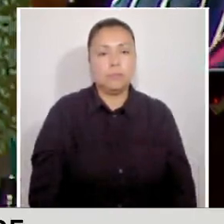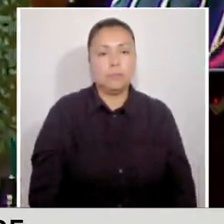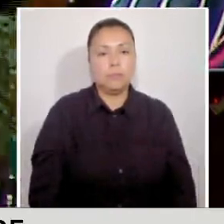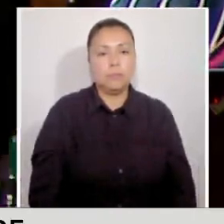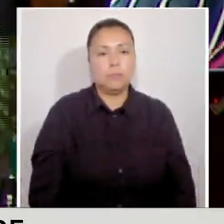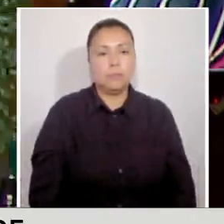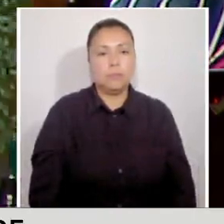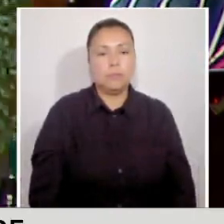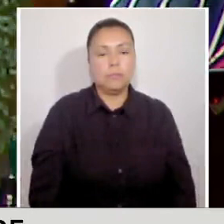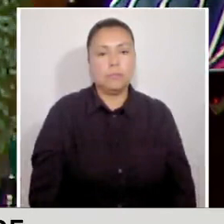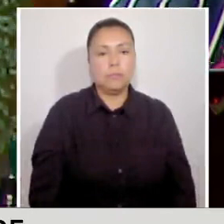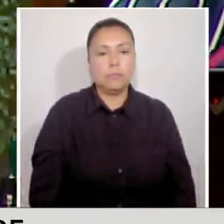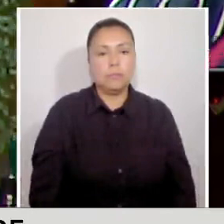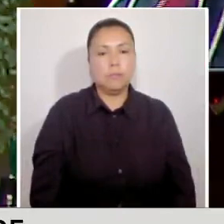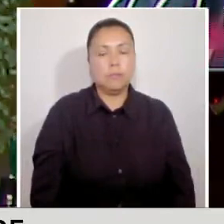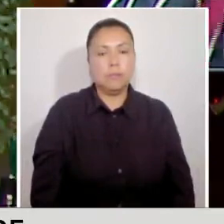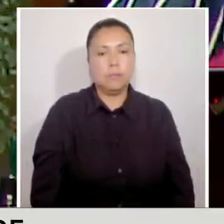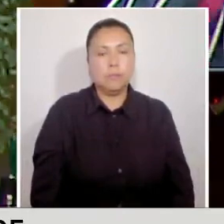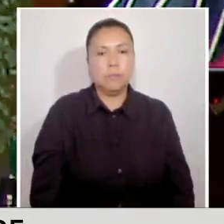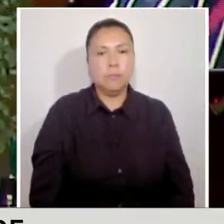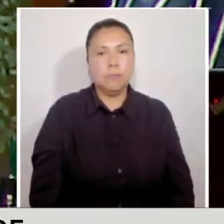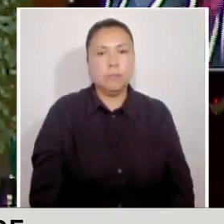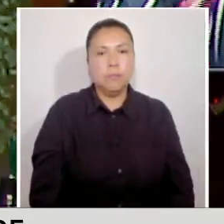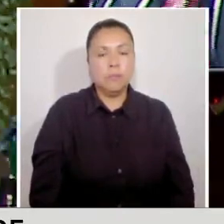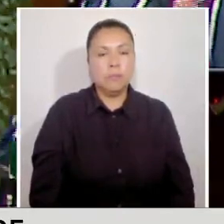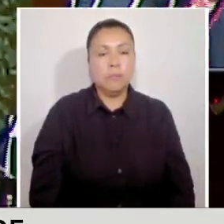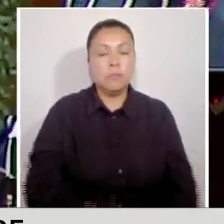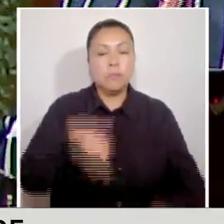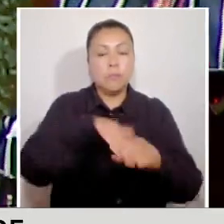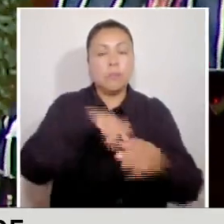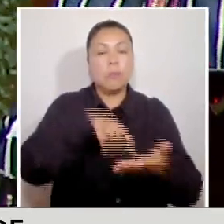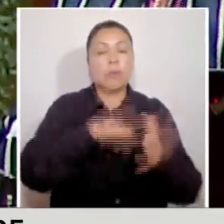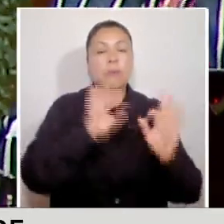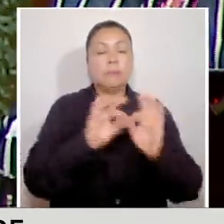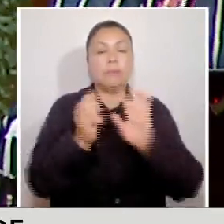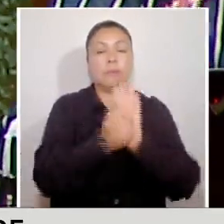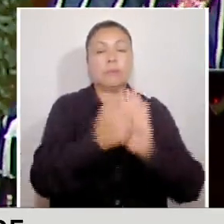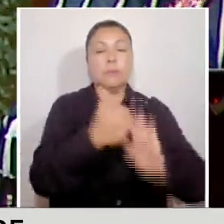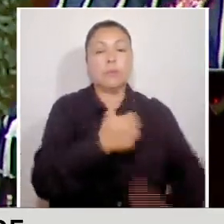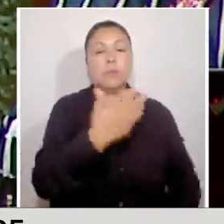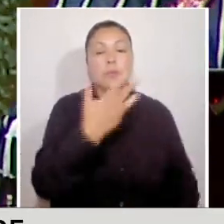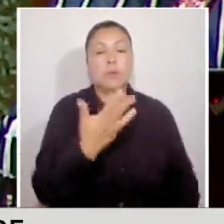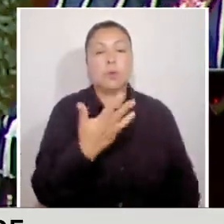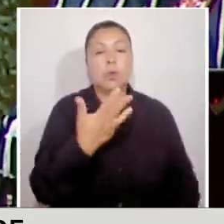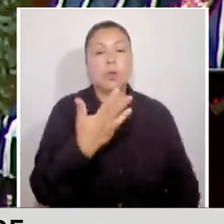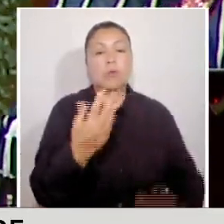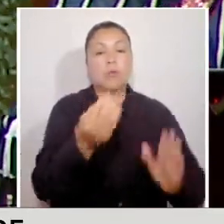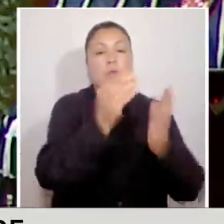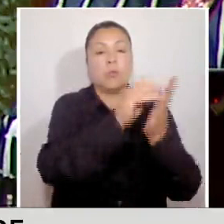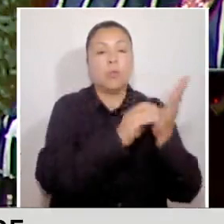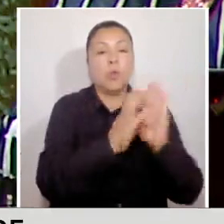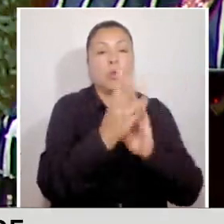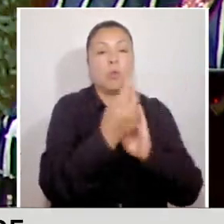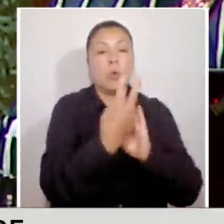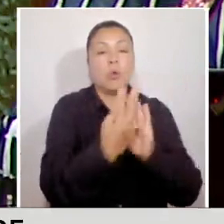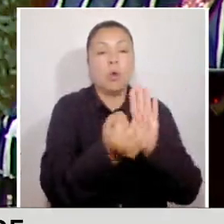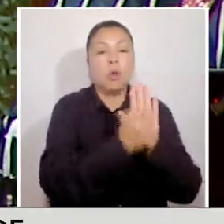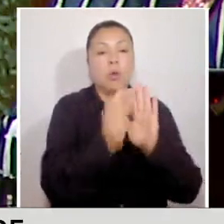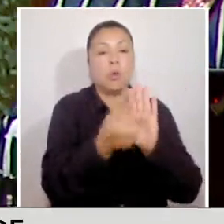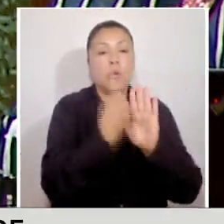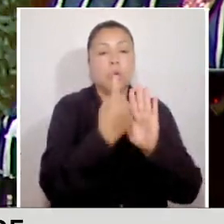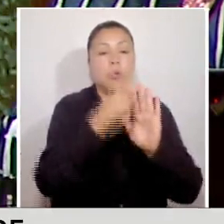votando en votación particular el artículo 69 contenido en el numeral 2 del artículo primero del